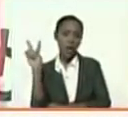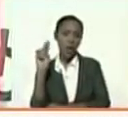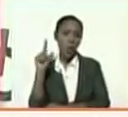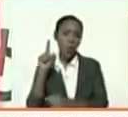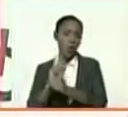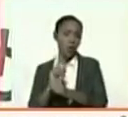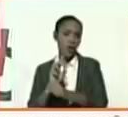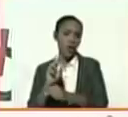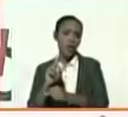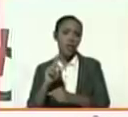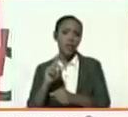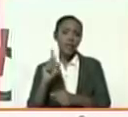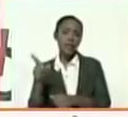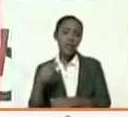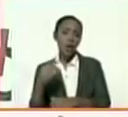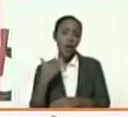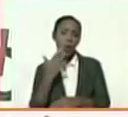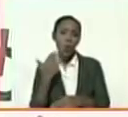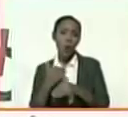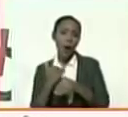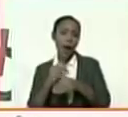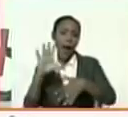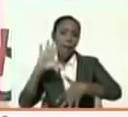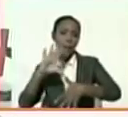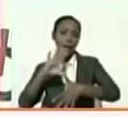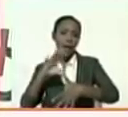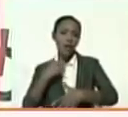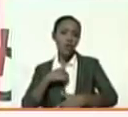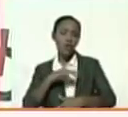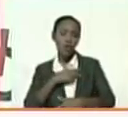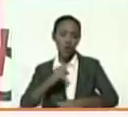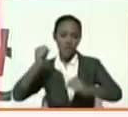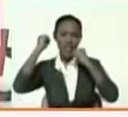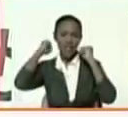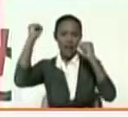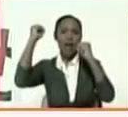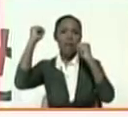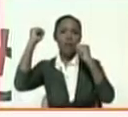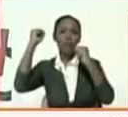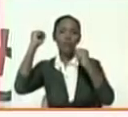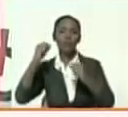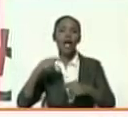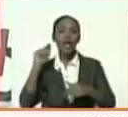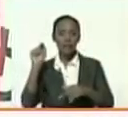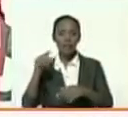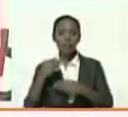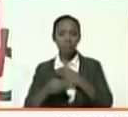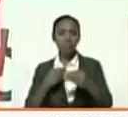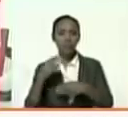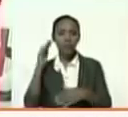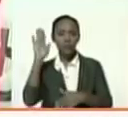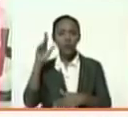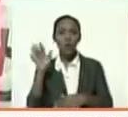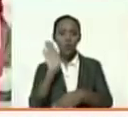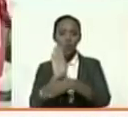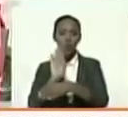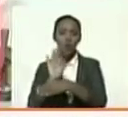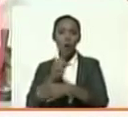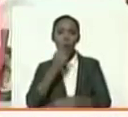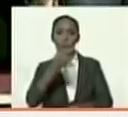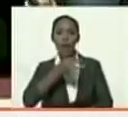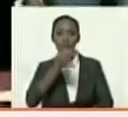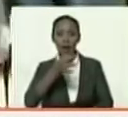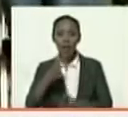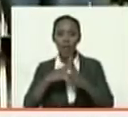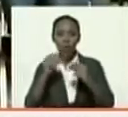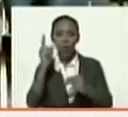No solo en Venezuela, sino en América. Ten la certeza que nosotros venceremos. Así va a ser. Bueno, cuídense mucho. Buenas tardes a todos y a